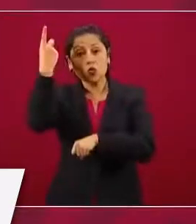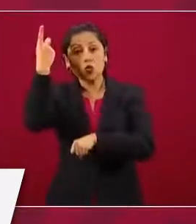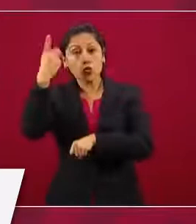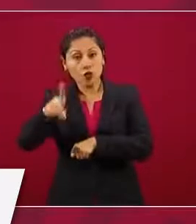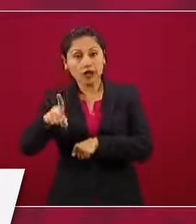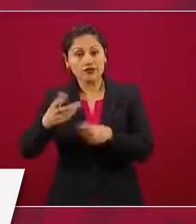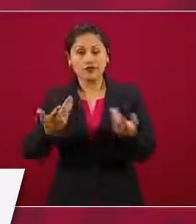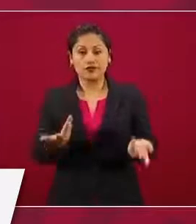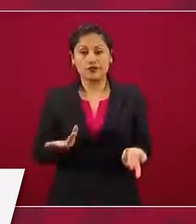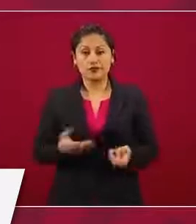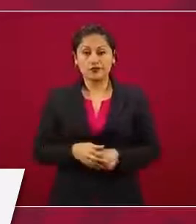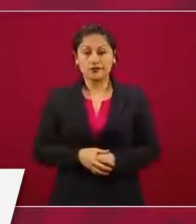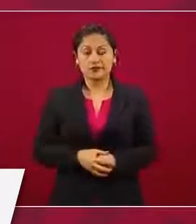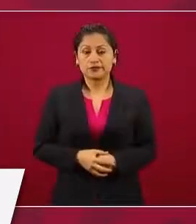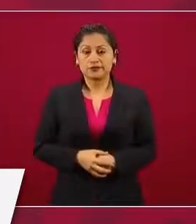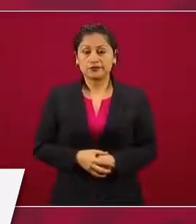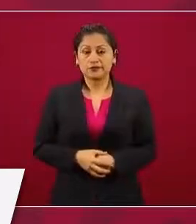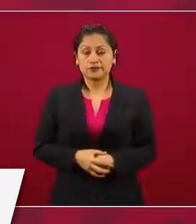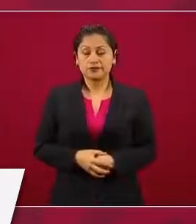y